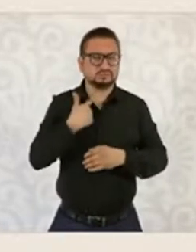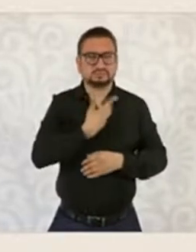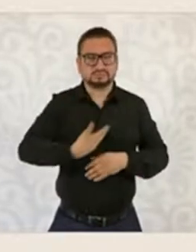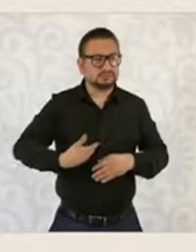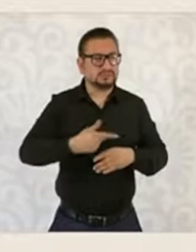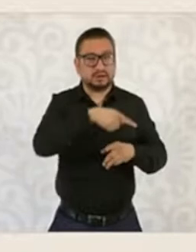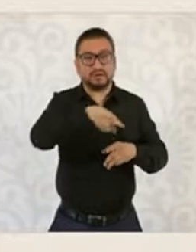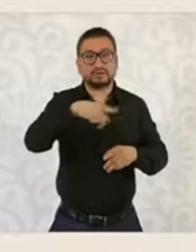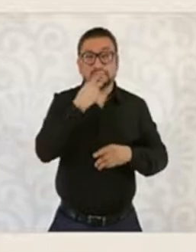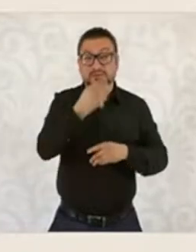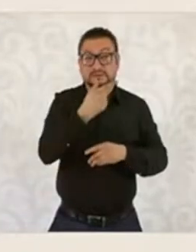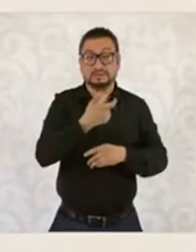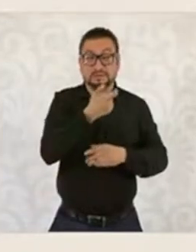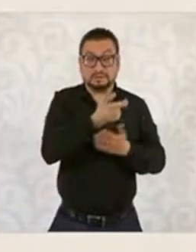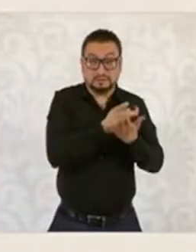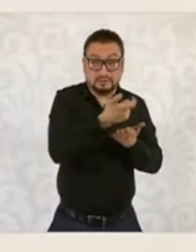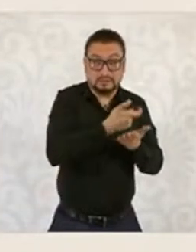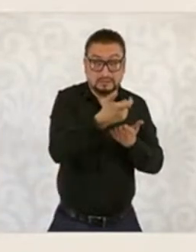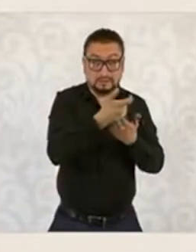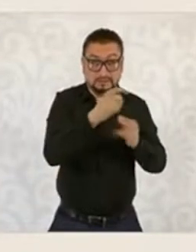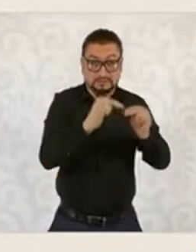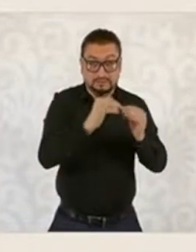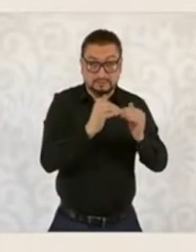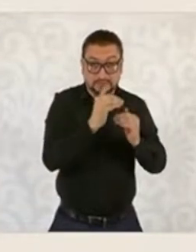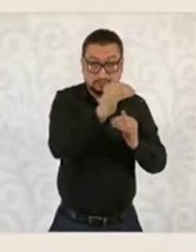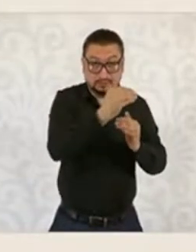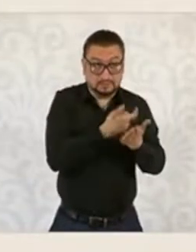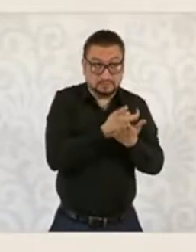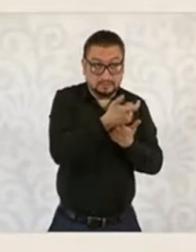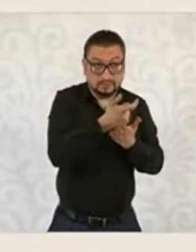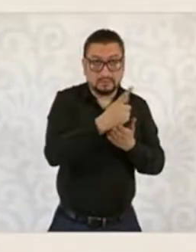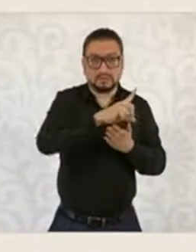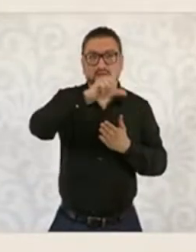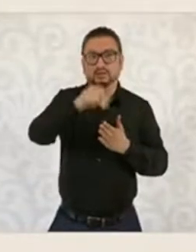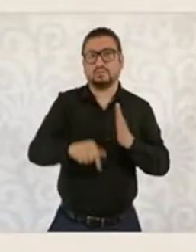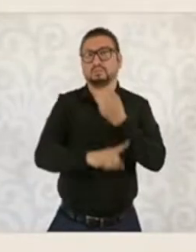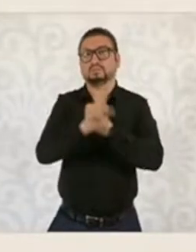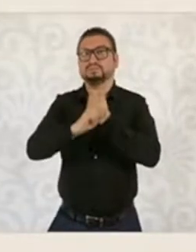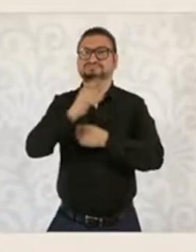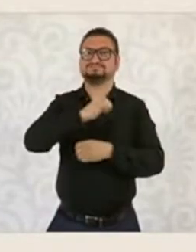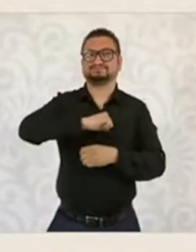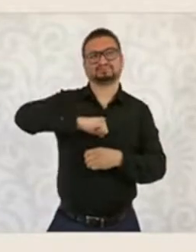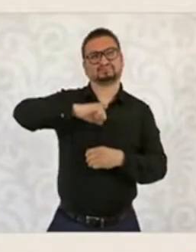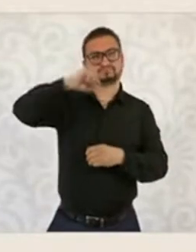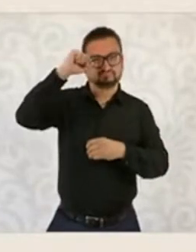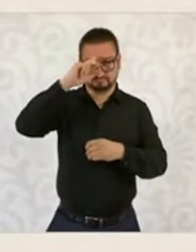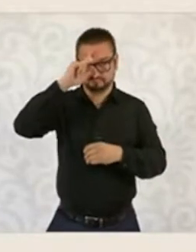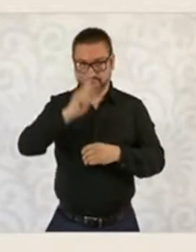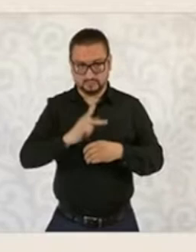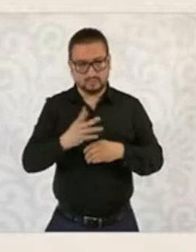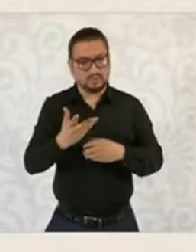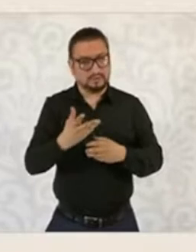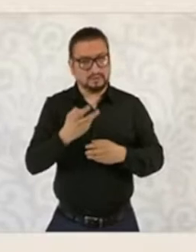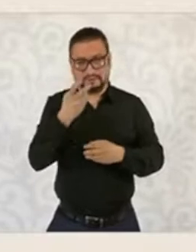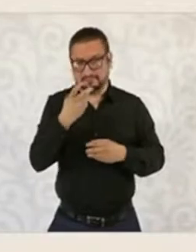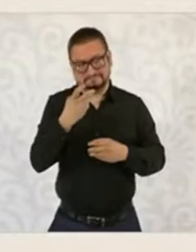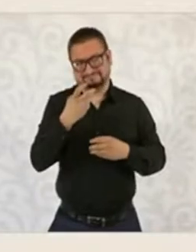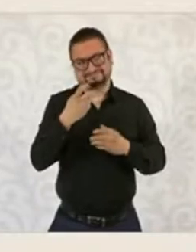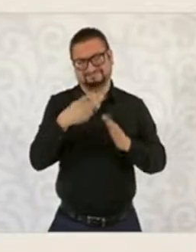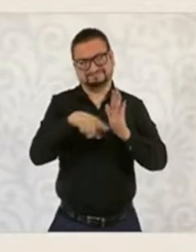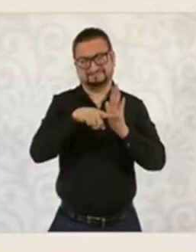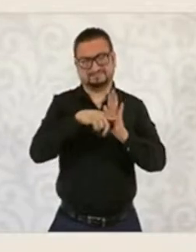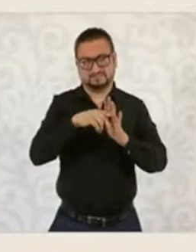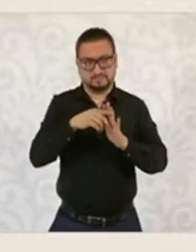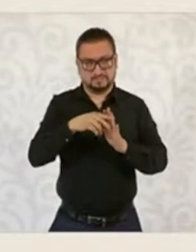decía que el incremento salarial tendría impactos negativos en la inflación, en la generación de empleo, con lo cual, como digo,